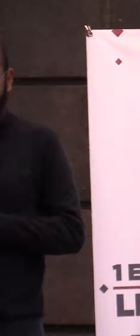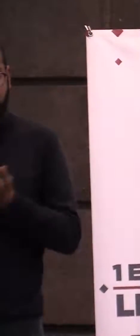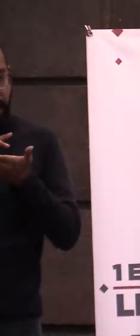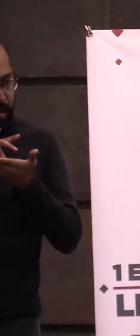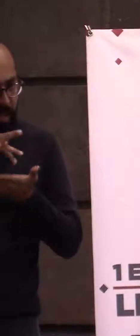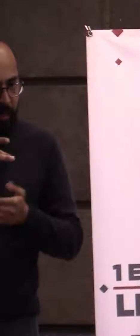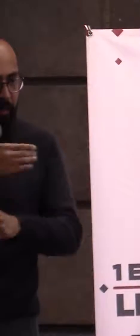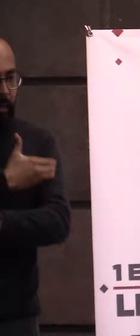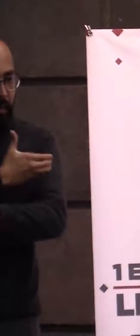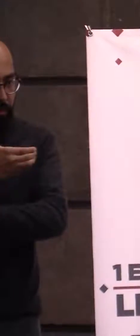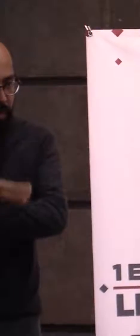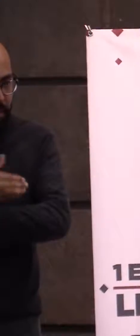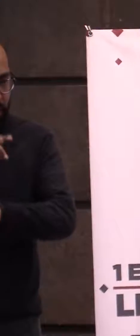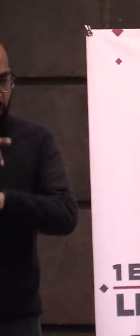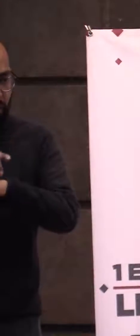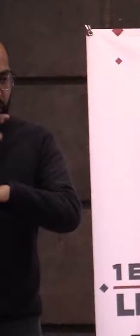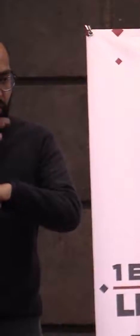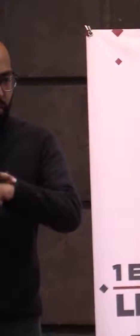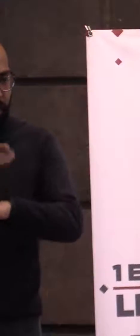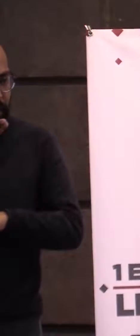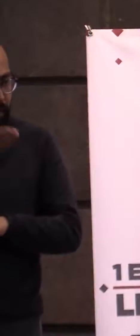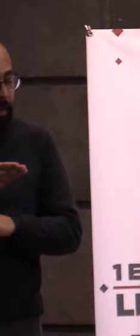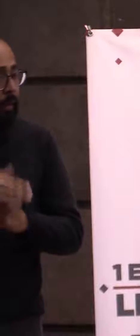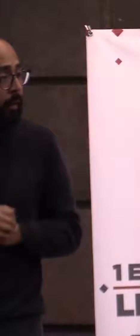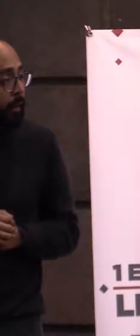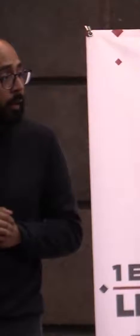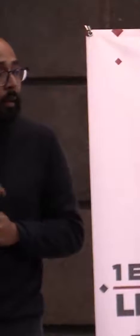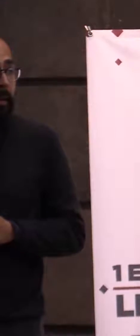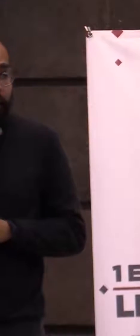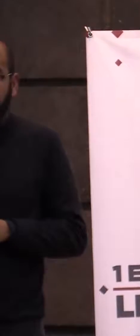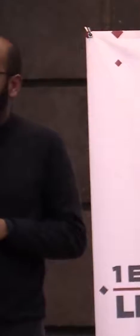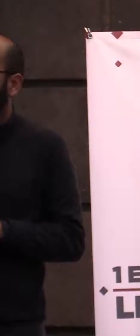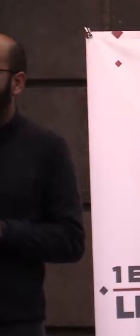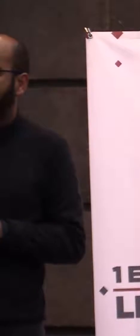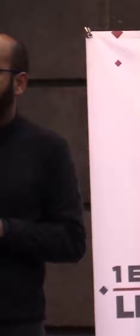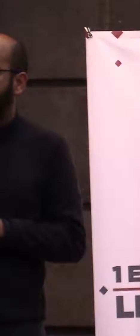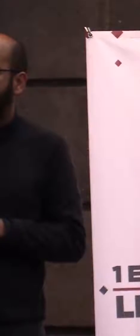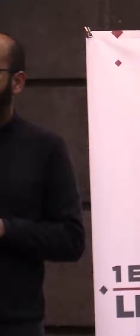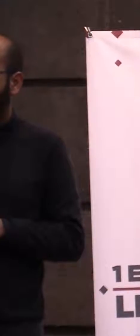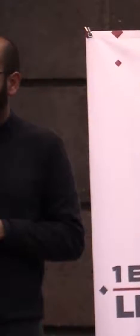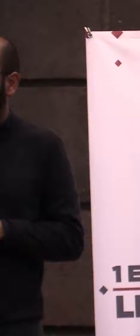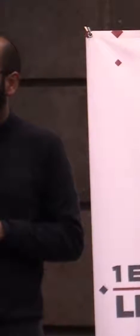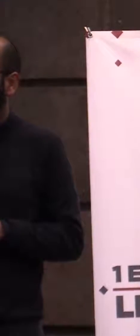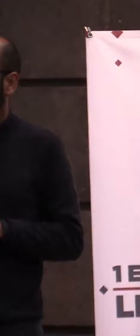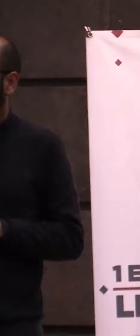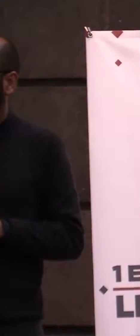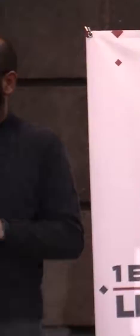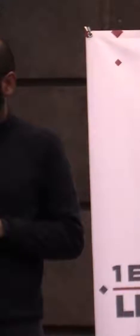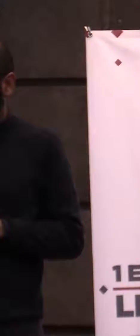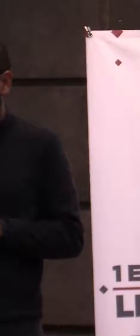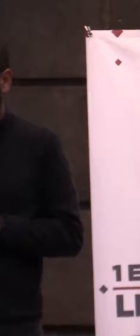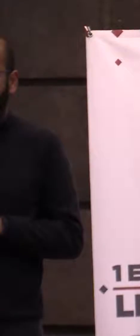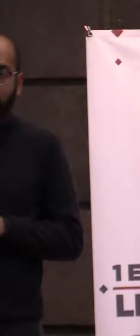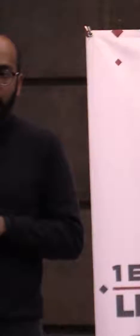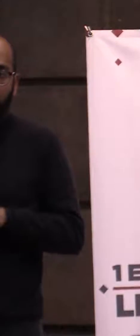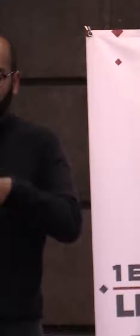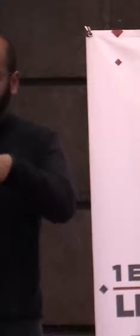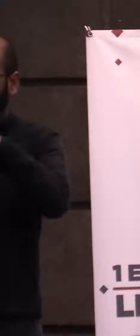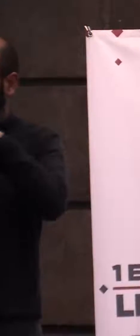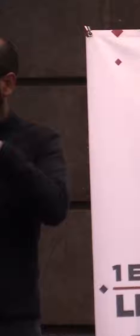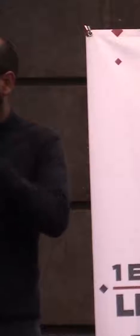por acompañarnos. A mi amigo Joel Wiki, el futbolista profesional. Gracias,